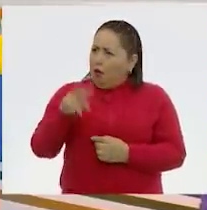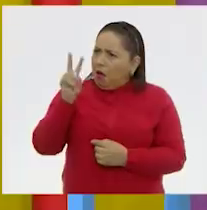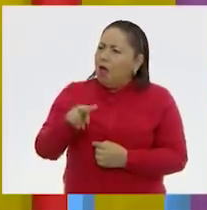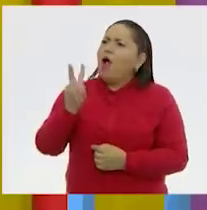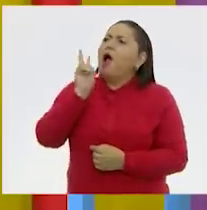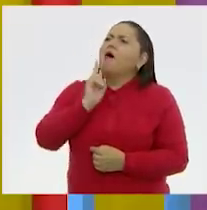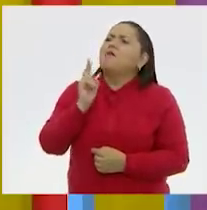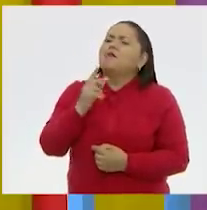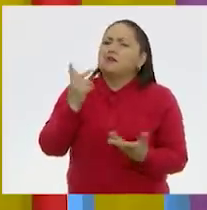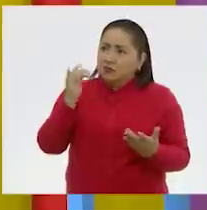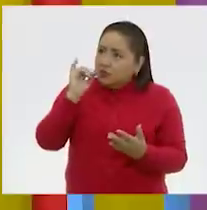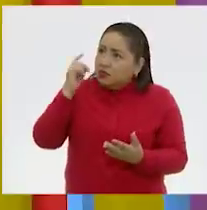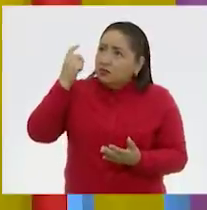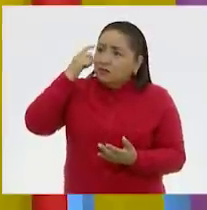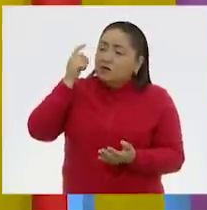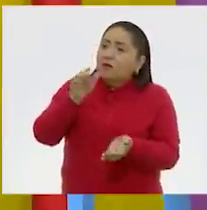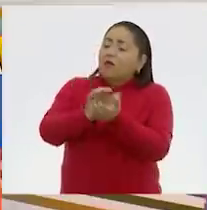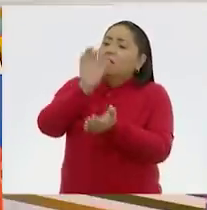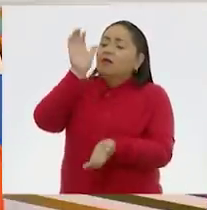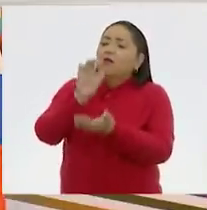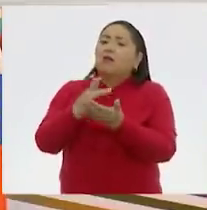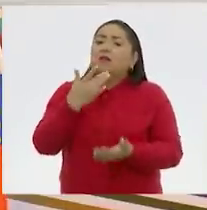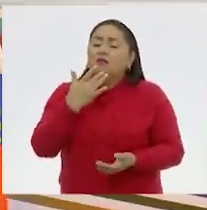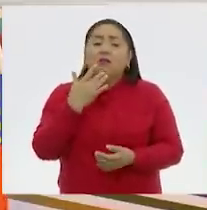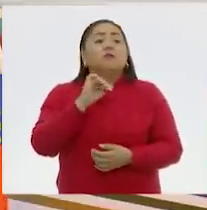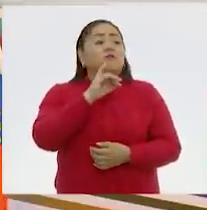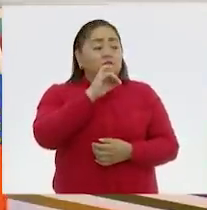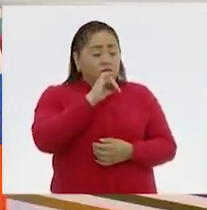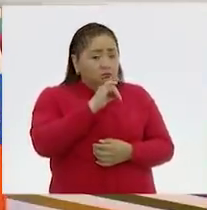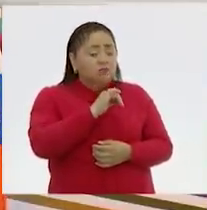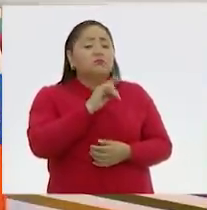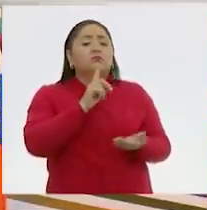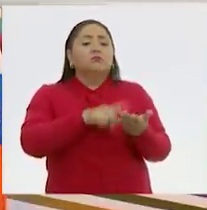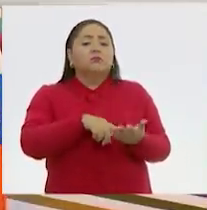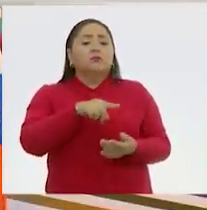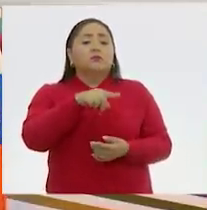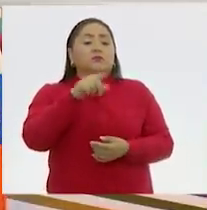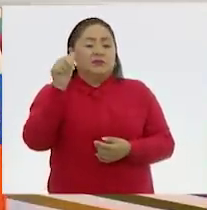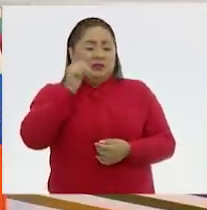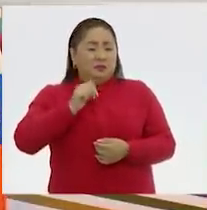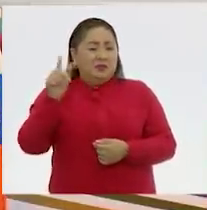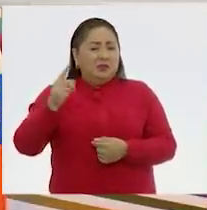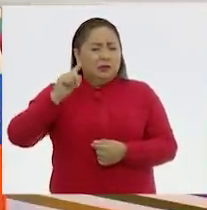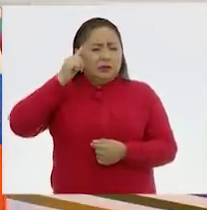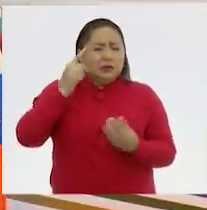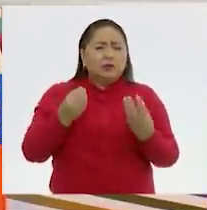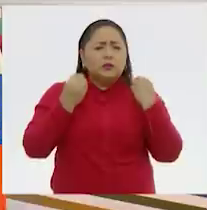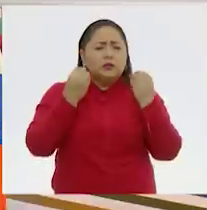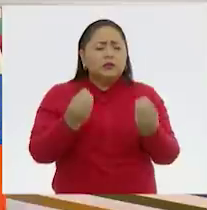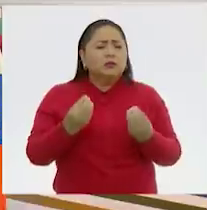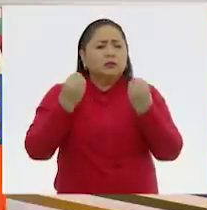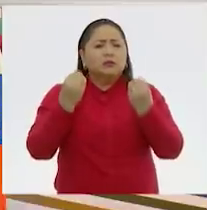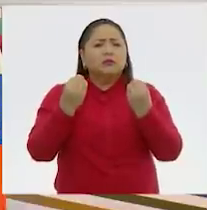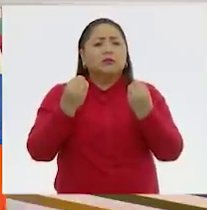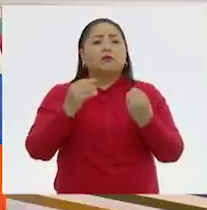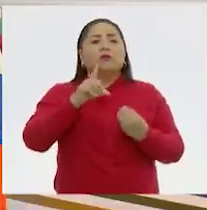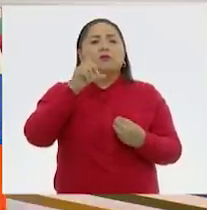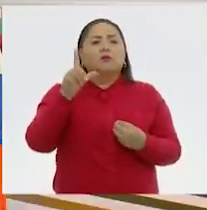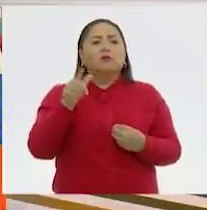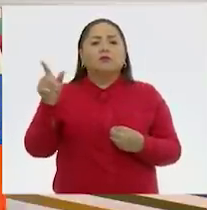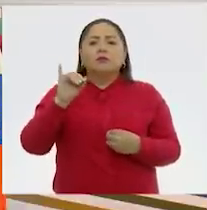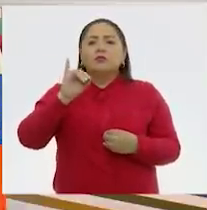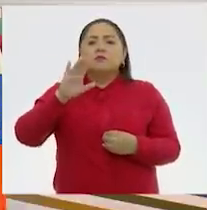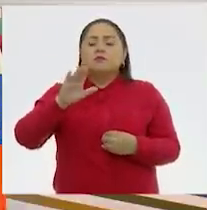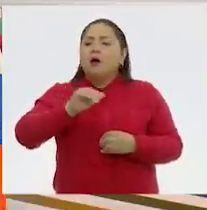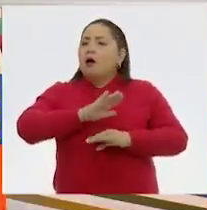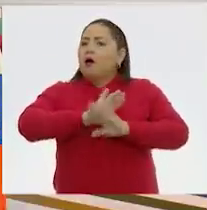los dinosaurios se enojaban? Ese dinosaurio. Y además vivía en un lugar muy especial. Se enojaba tanto que estuvo a punto de perder a